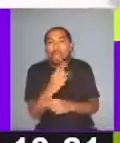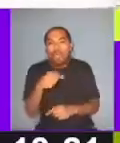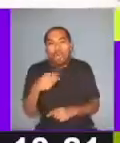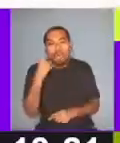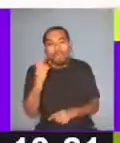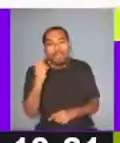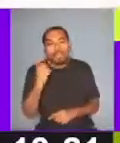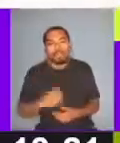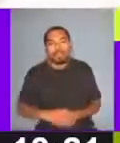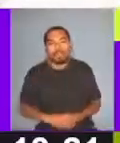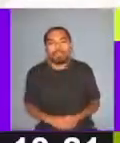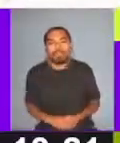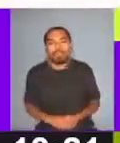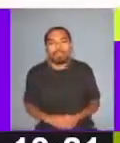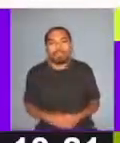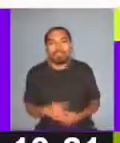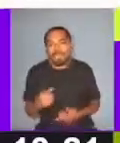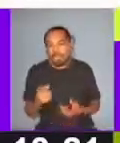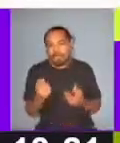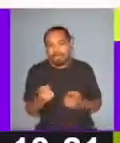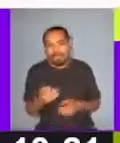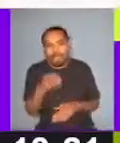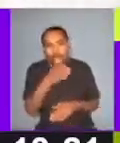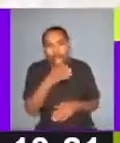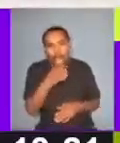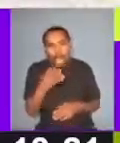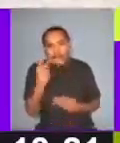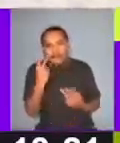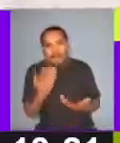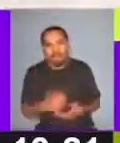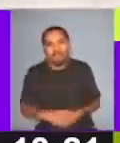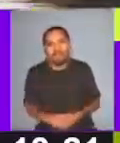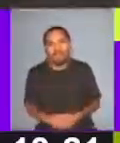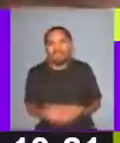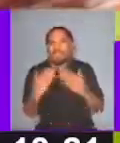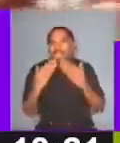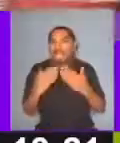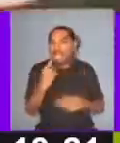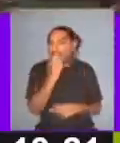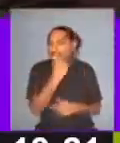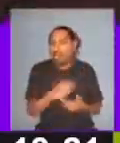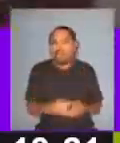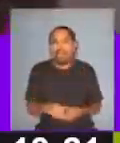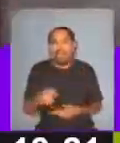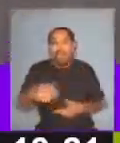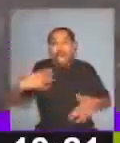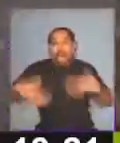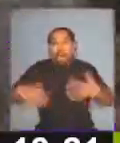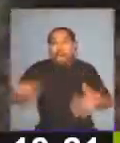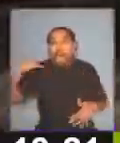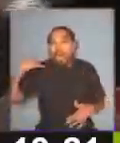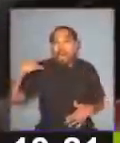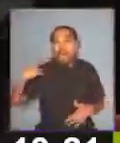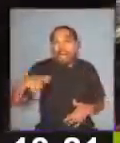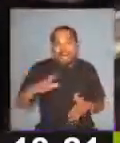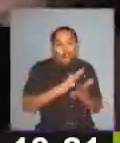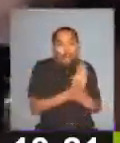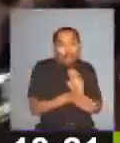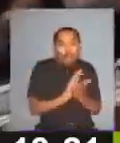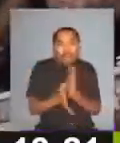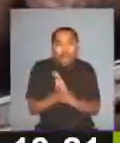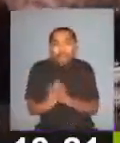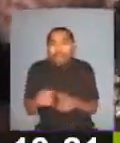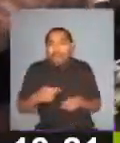vamos a recorrer y a ver entonces Gracias Jorge apurate mar si no ya no vas a encontrar nada vendo